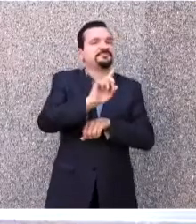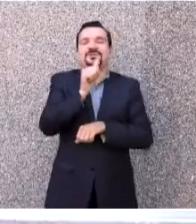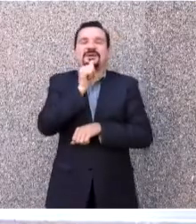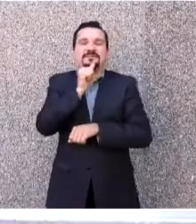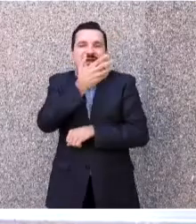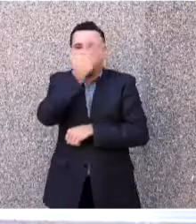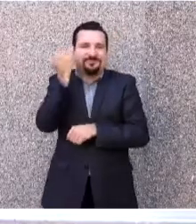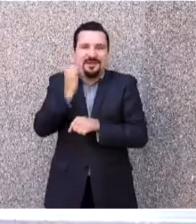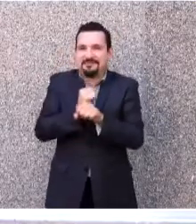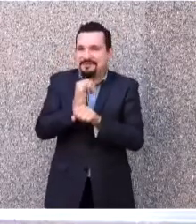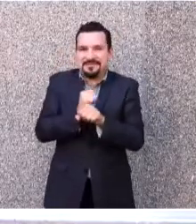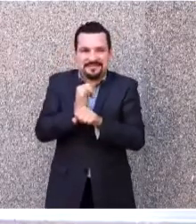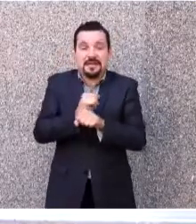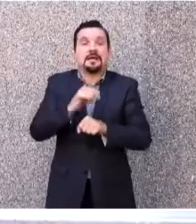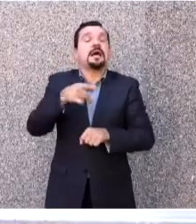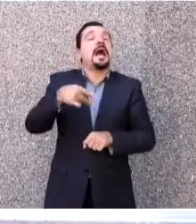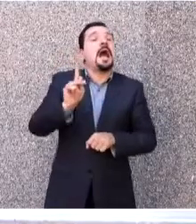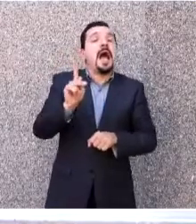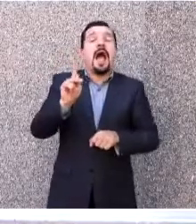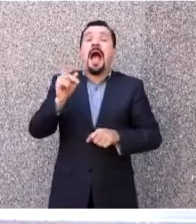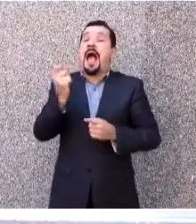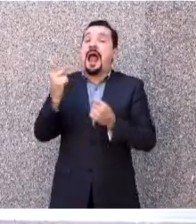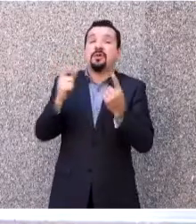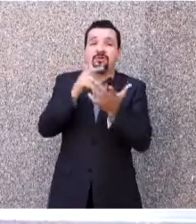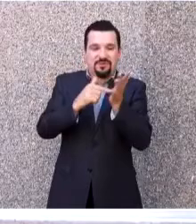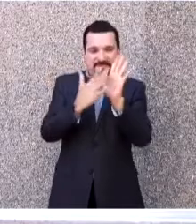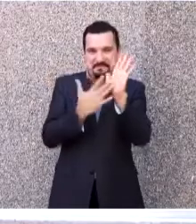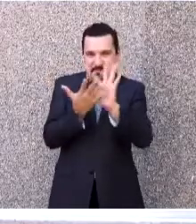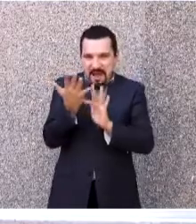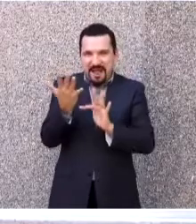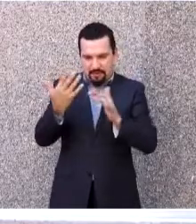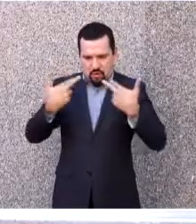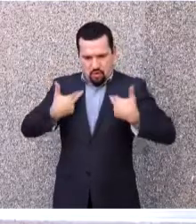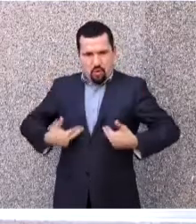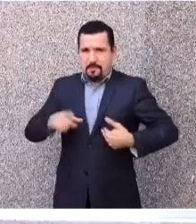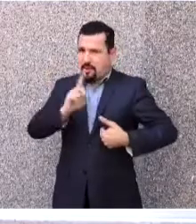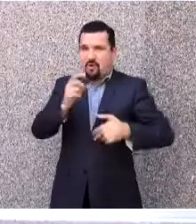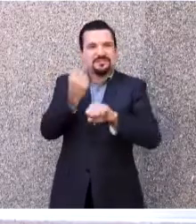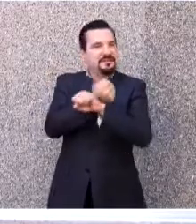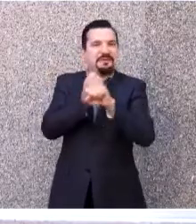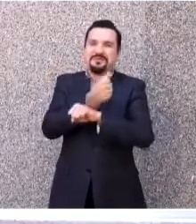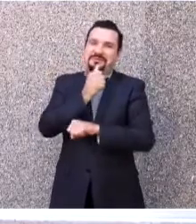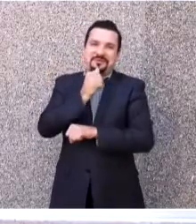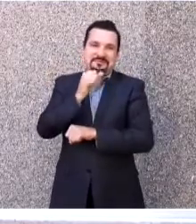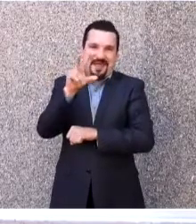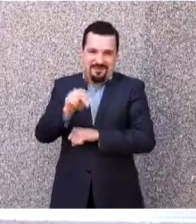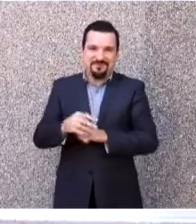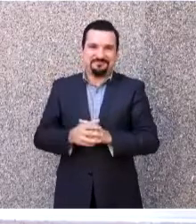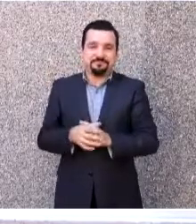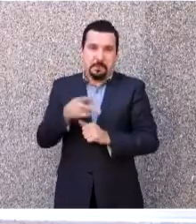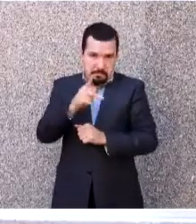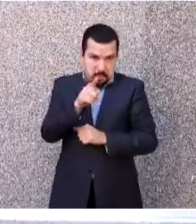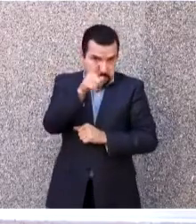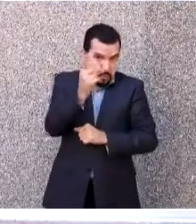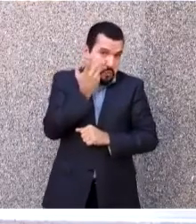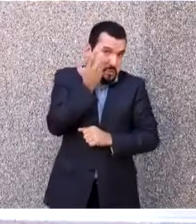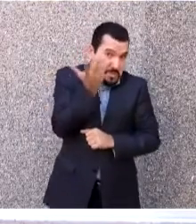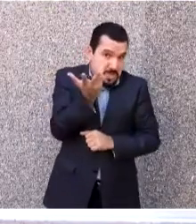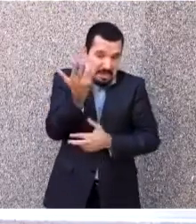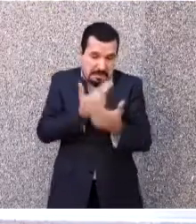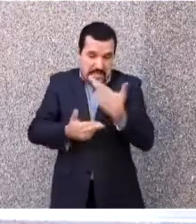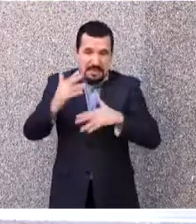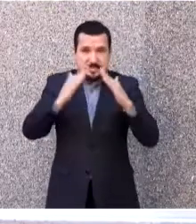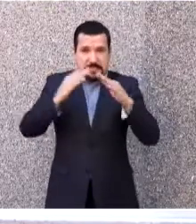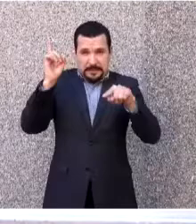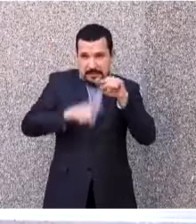facilitan o favorecen la viabilidad del virus, pero no es la ropa ni el zapato. Pero sin embargo, no está mal, no